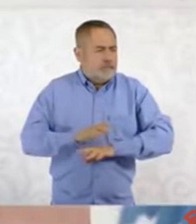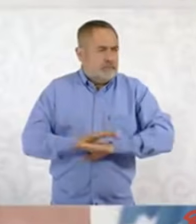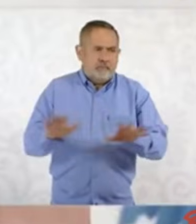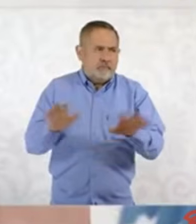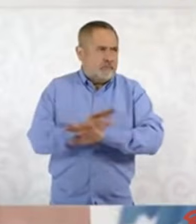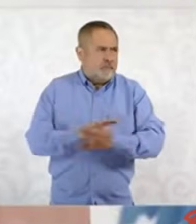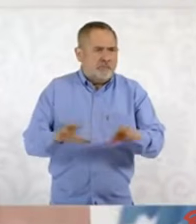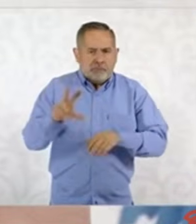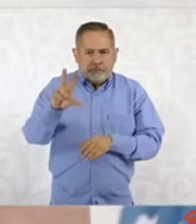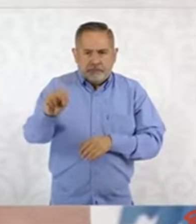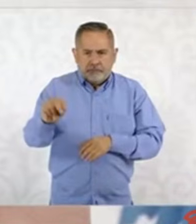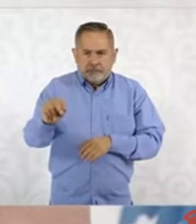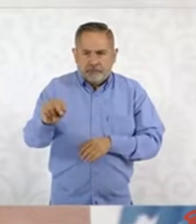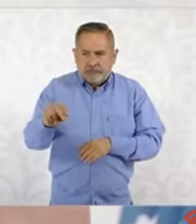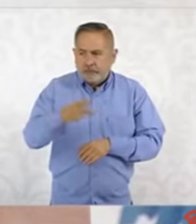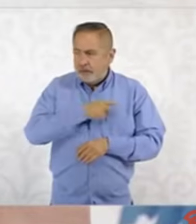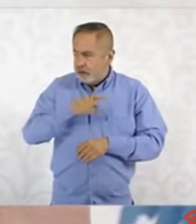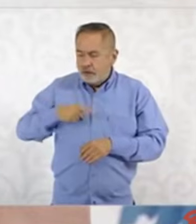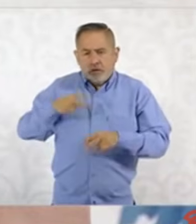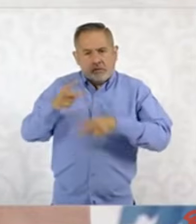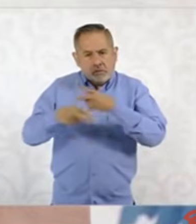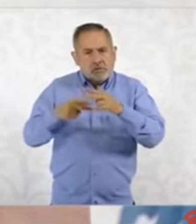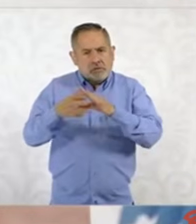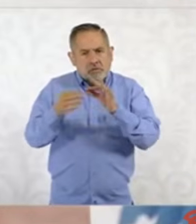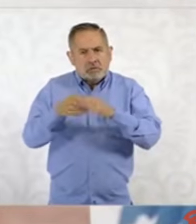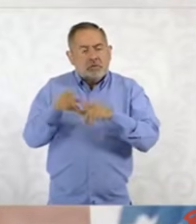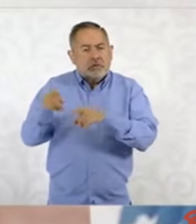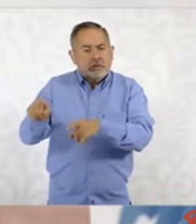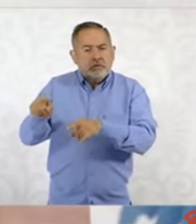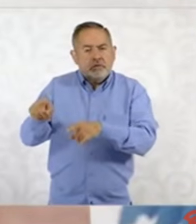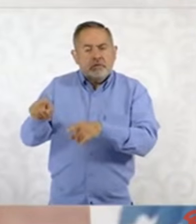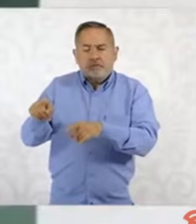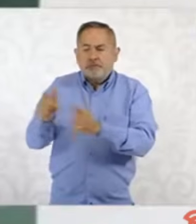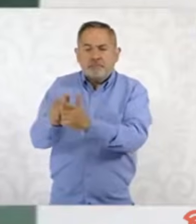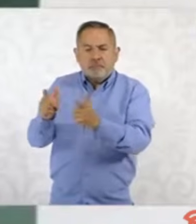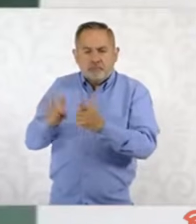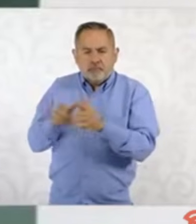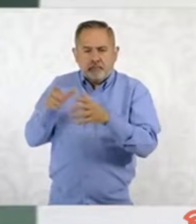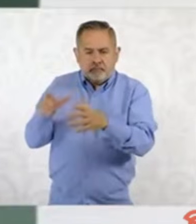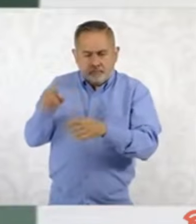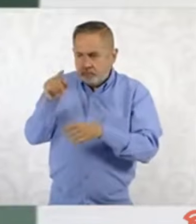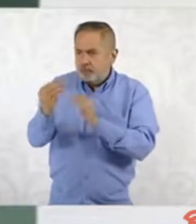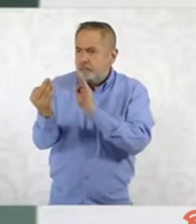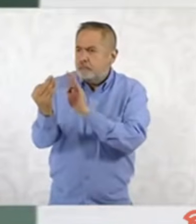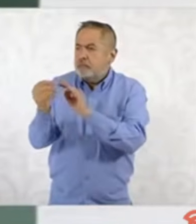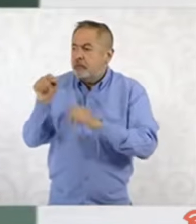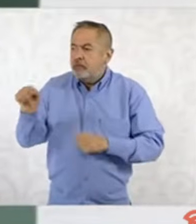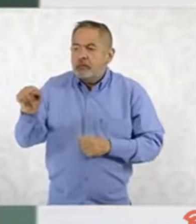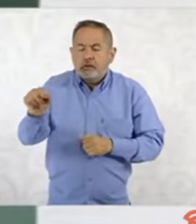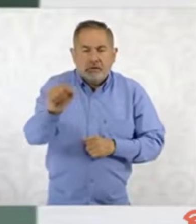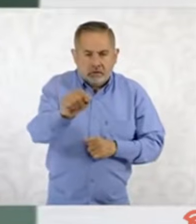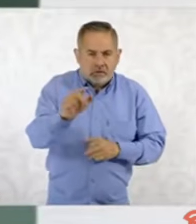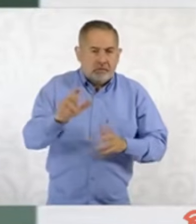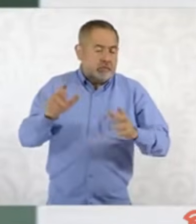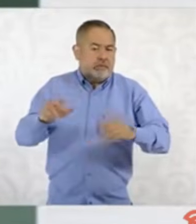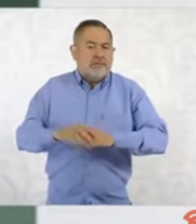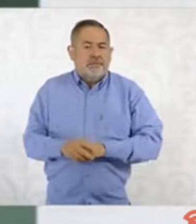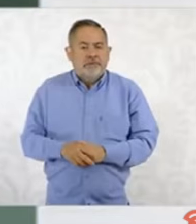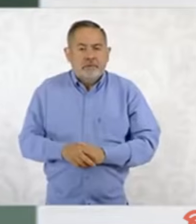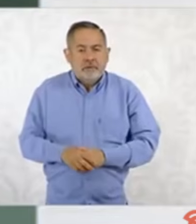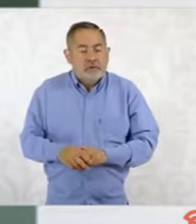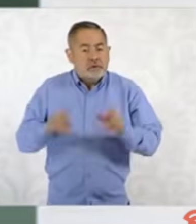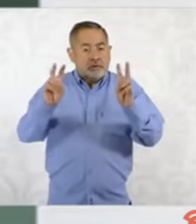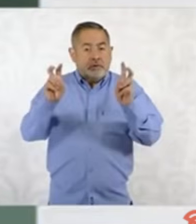el maestro frente a grupo. Ahora, andan diciendo, bueno, en el tema